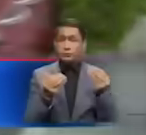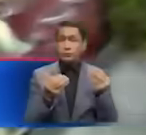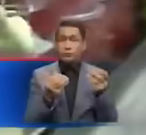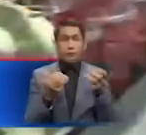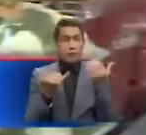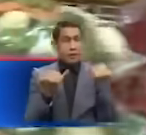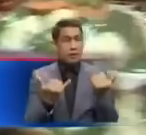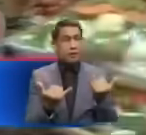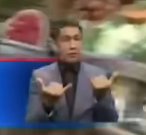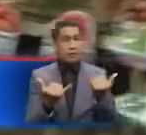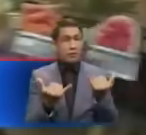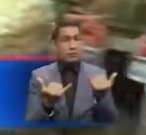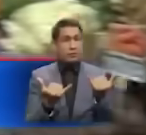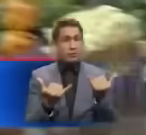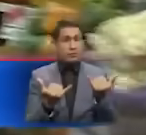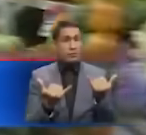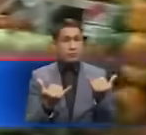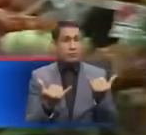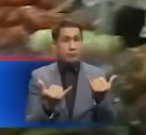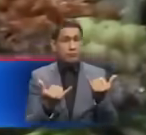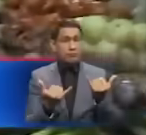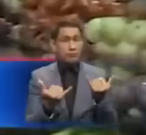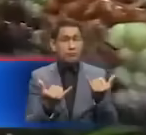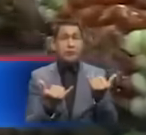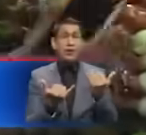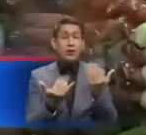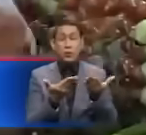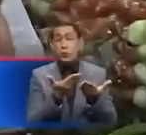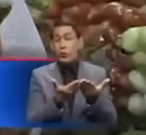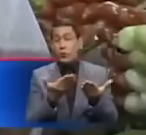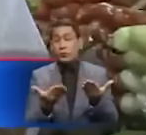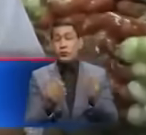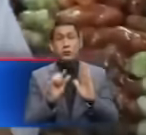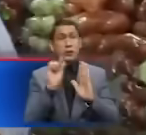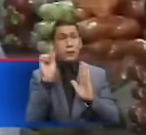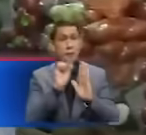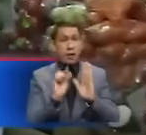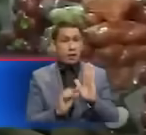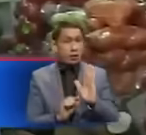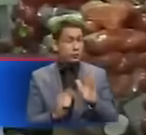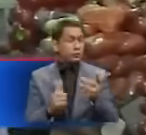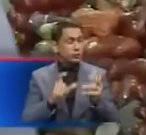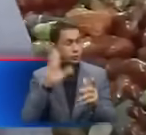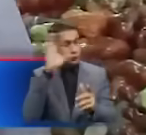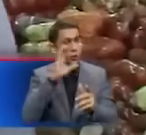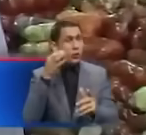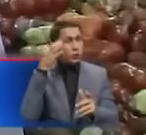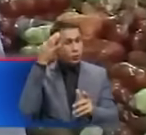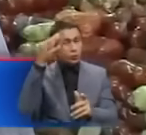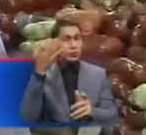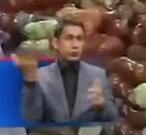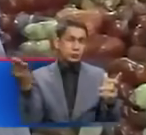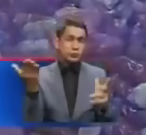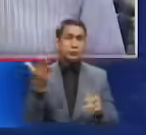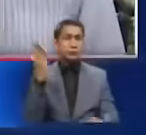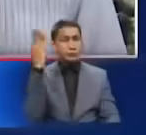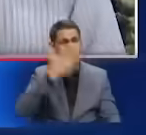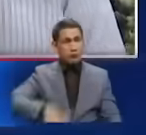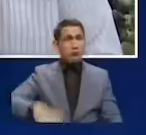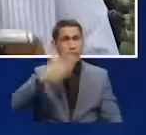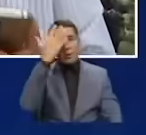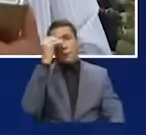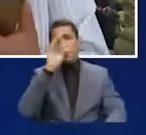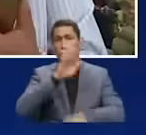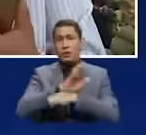pronto adquirir productos que están a bajos costos y reemplazar unos por otros. Compañeros en estudios, nosotros nos despedimos, muy buenas